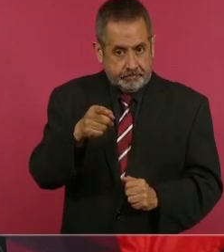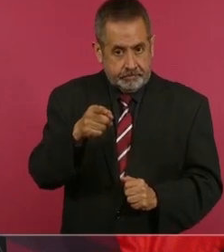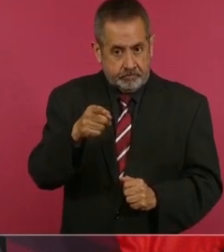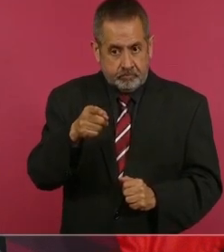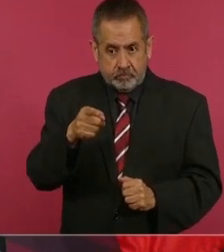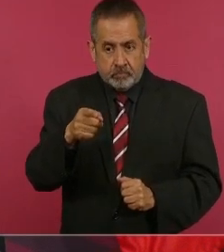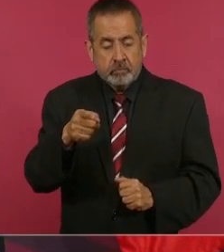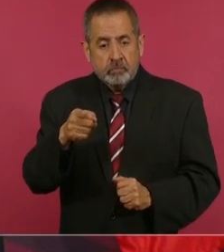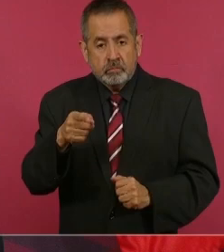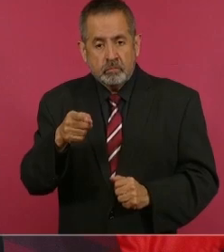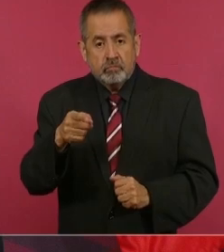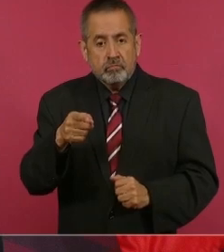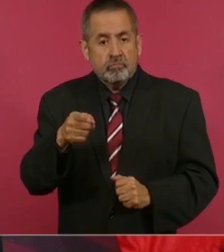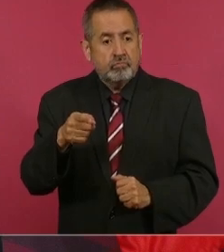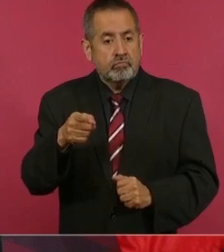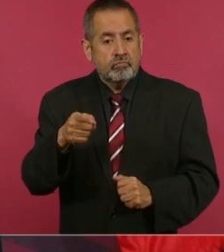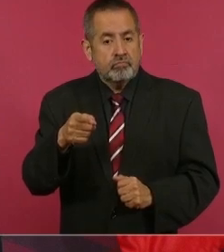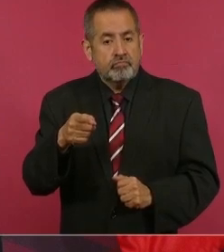aporta